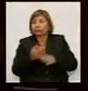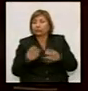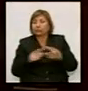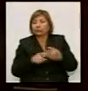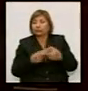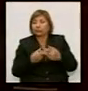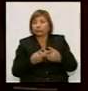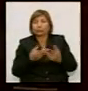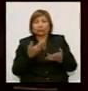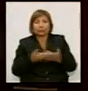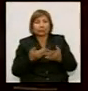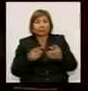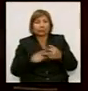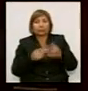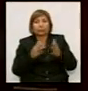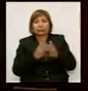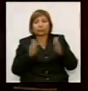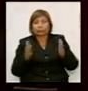una apertura.